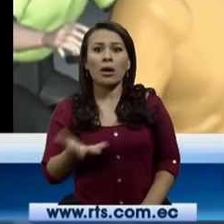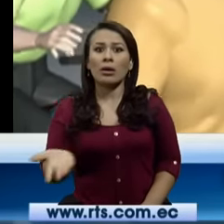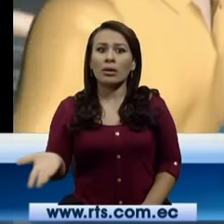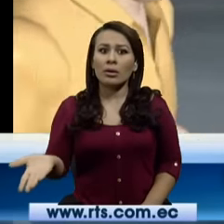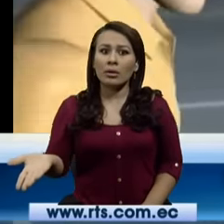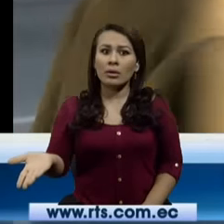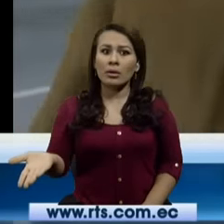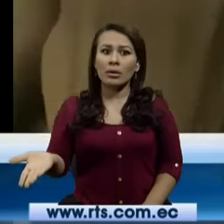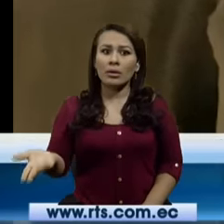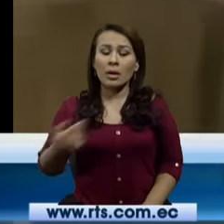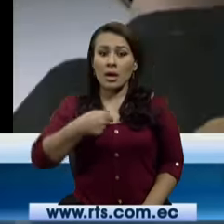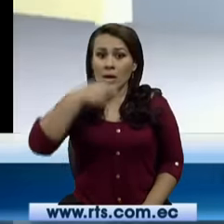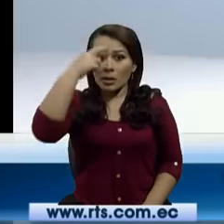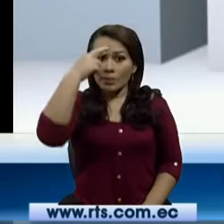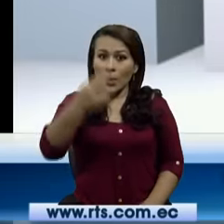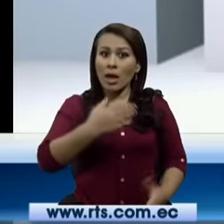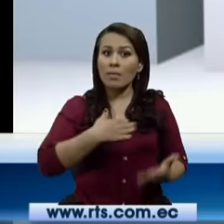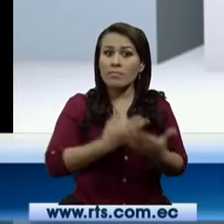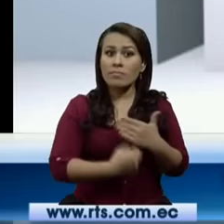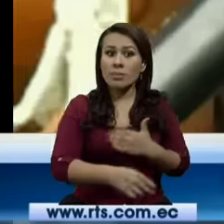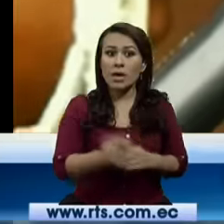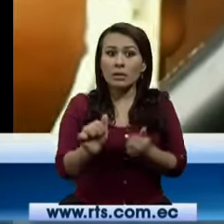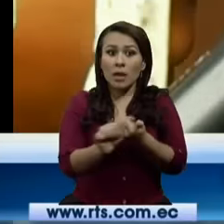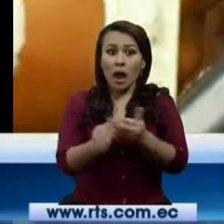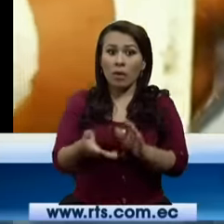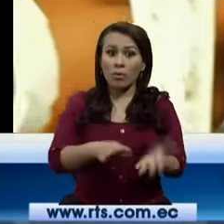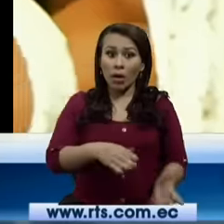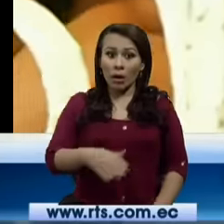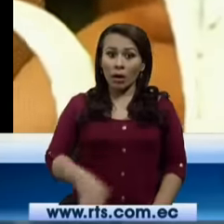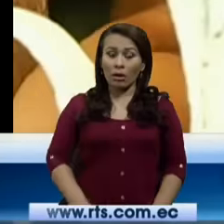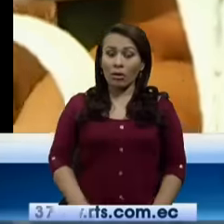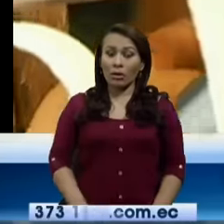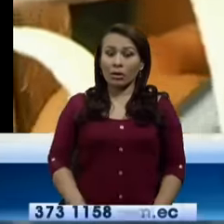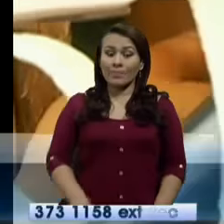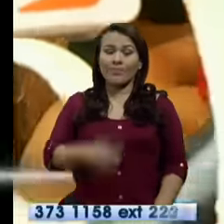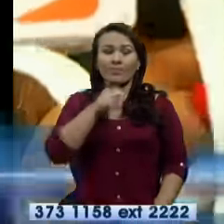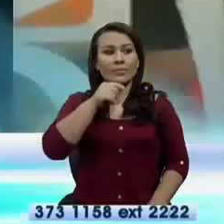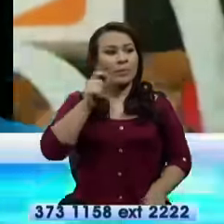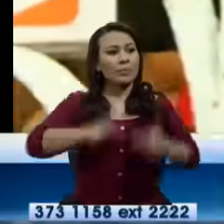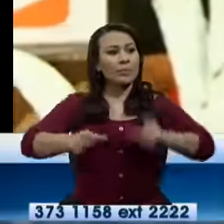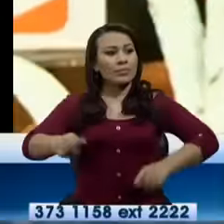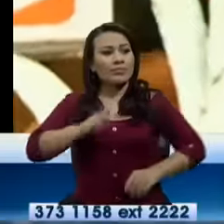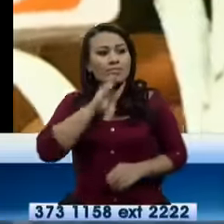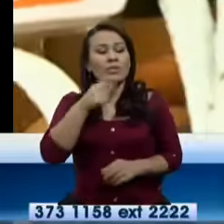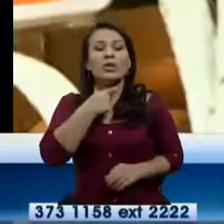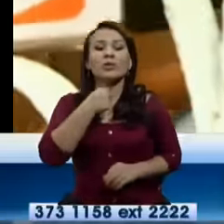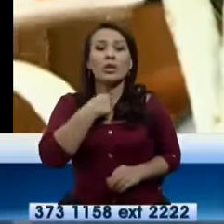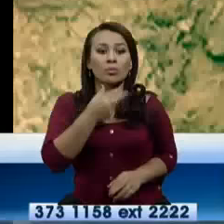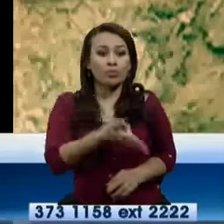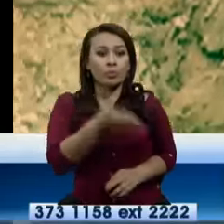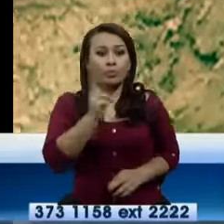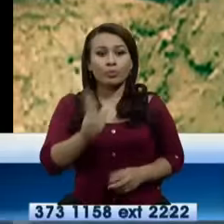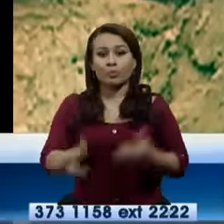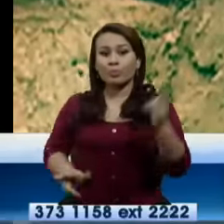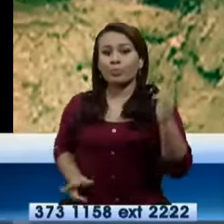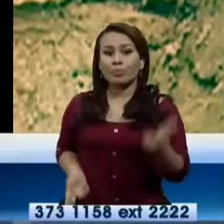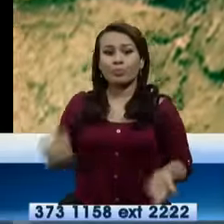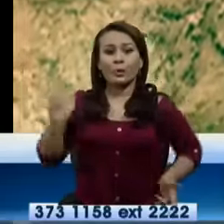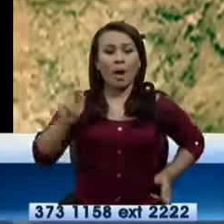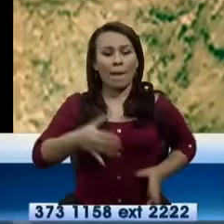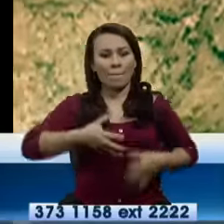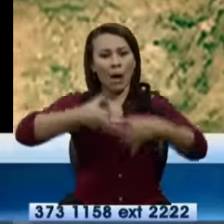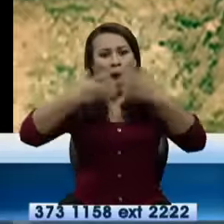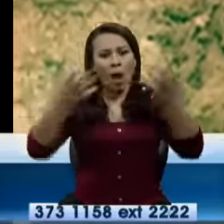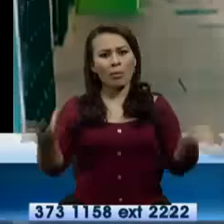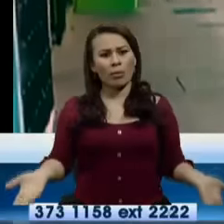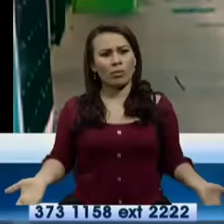ahí más después Este más allá pegaron otro siempre la persona se escudan TR una arma y cuando tiene una arma en mano Pues siempre son Los bravos y